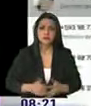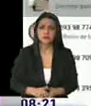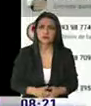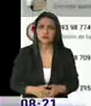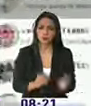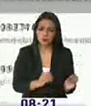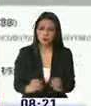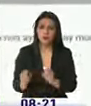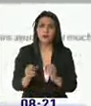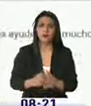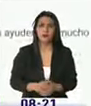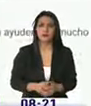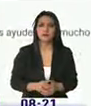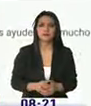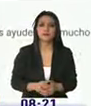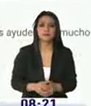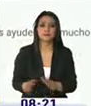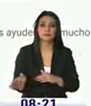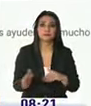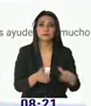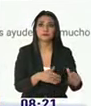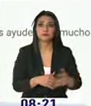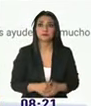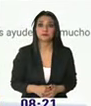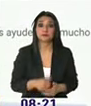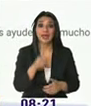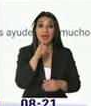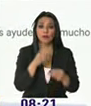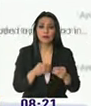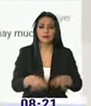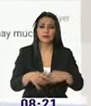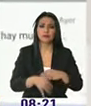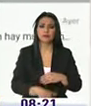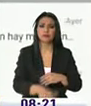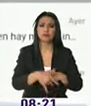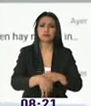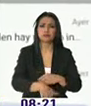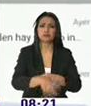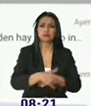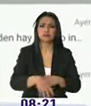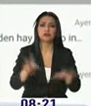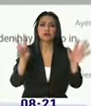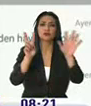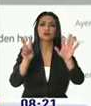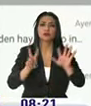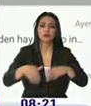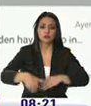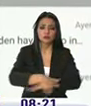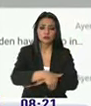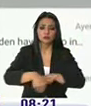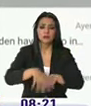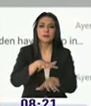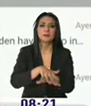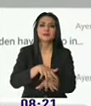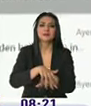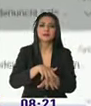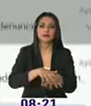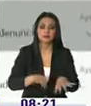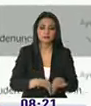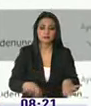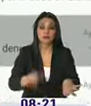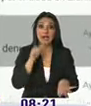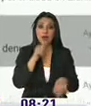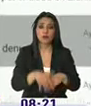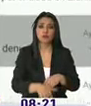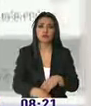orden también, ¿ah? El desperdicio de agua es bastante. Estamos ubicados en Coto Collao, calle Machala, en el 68. Fuga de agua está afectando